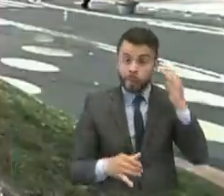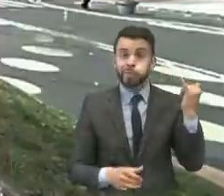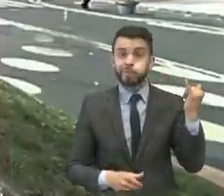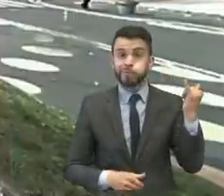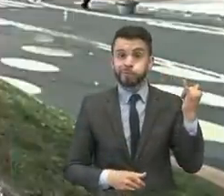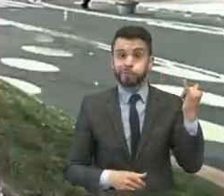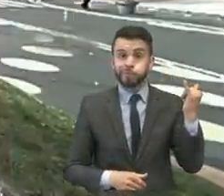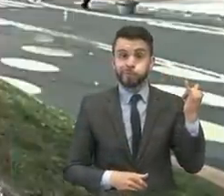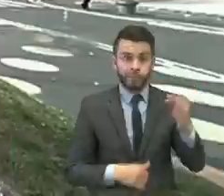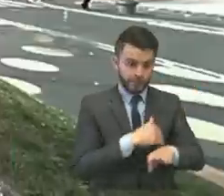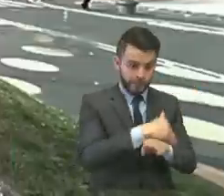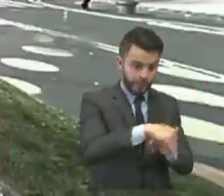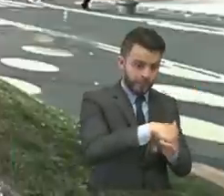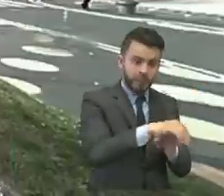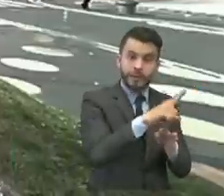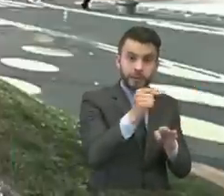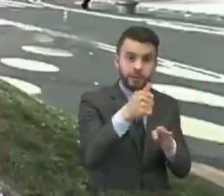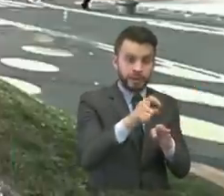Hoy.